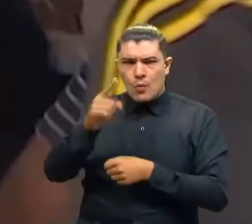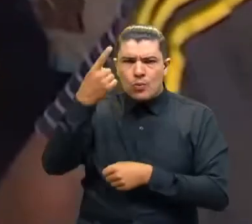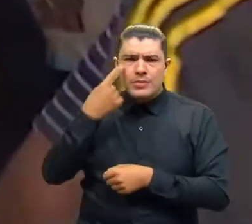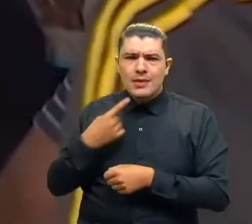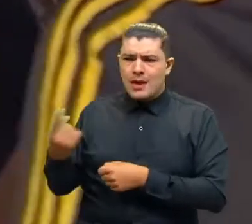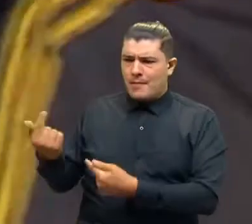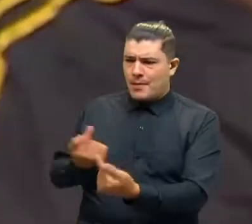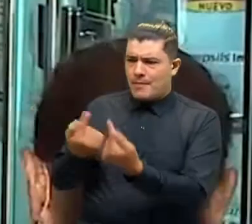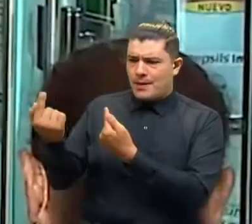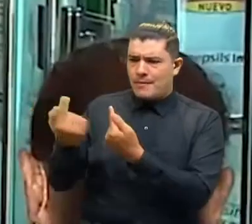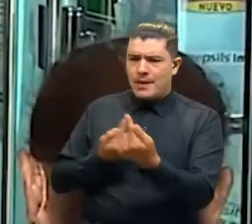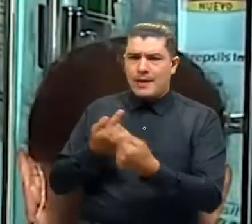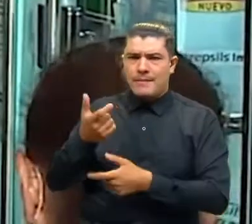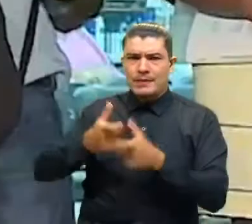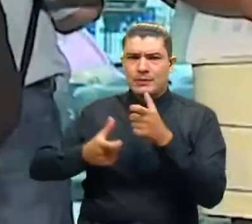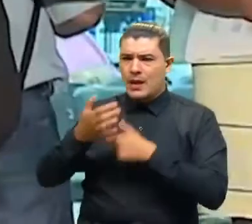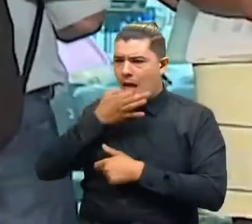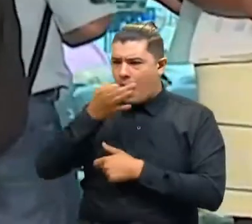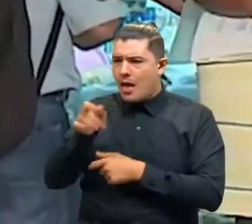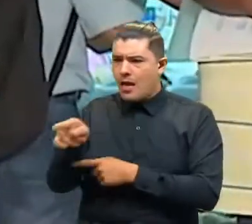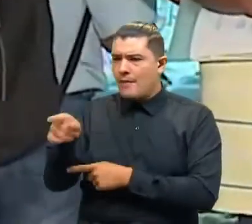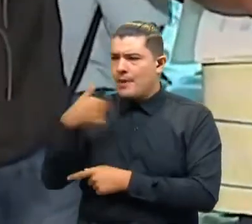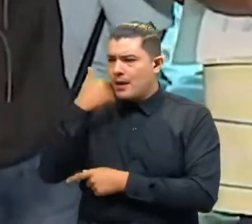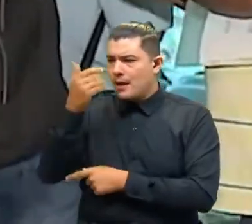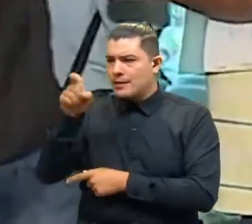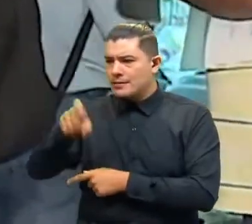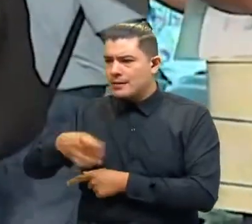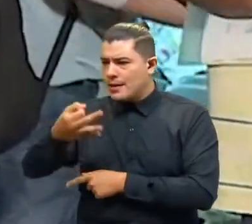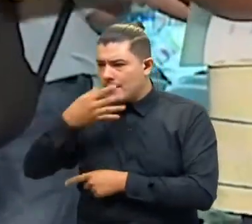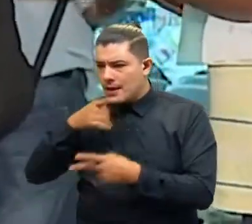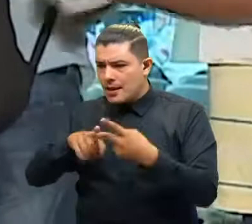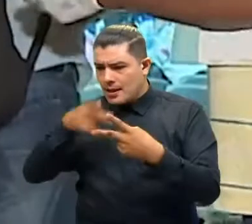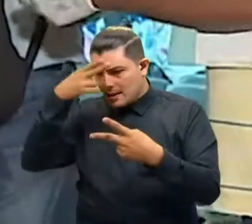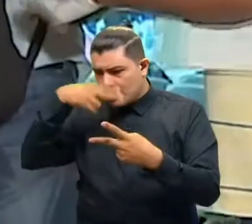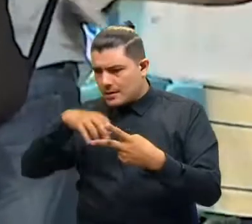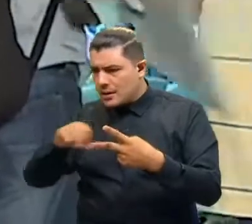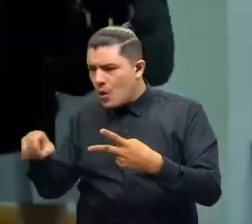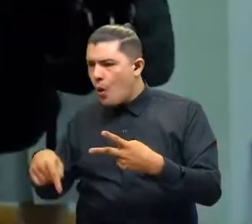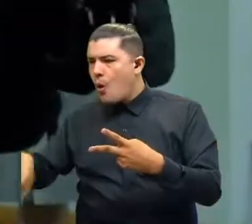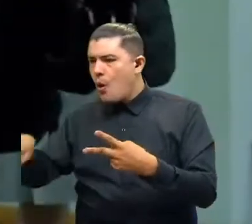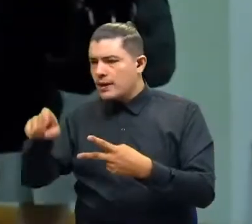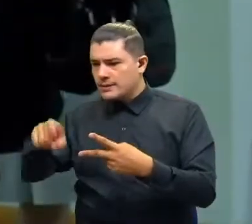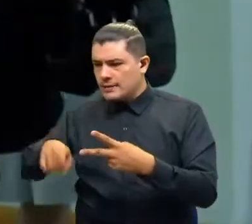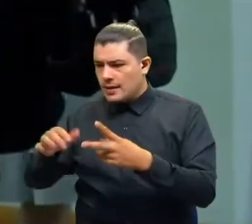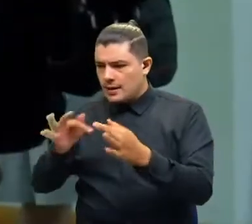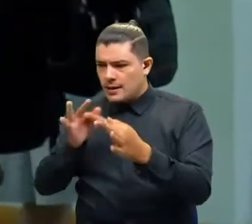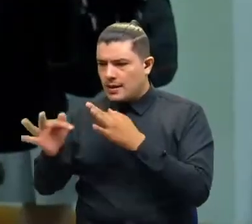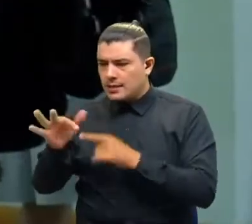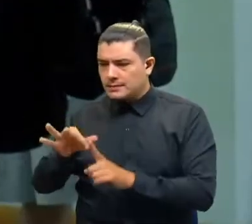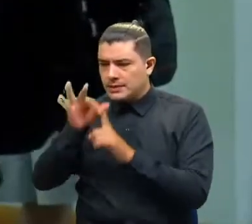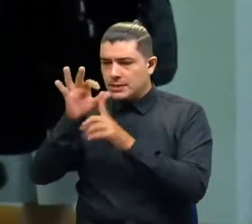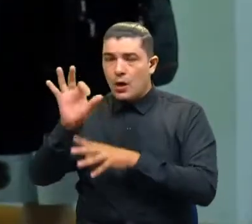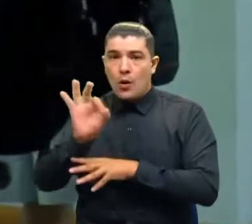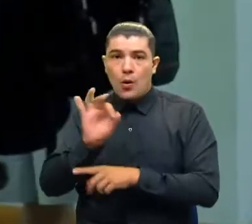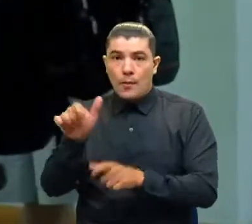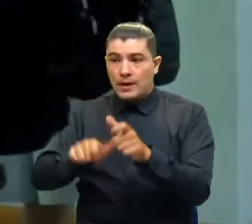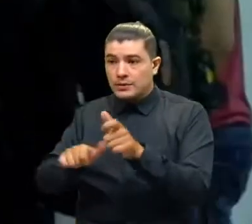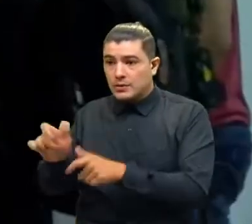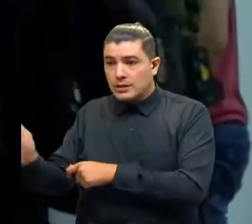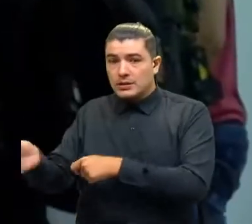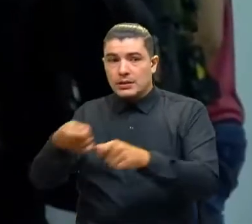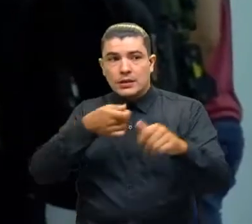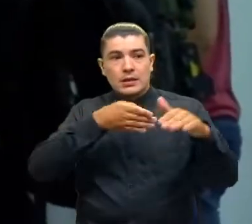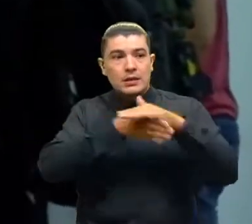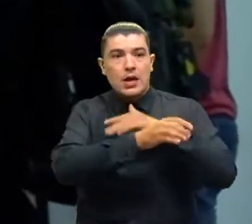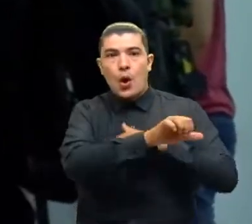adultos mayores que requieren medicamentos, niños que necesitan atención especializada y pacientes que tienen que ser trasladados con